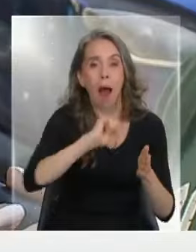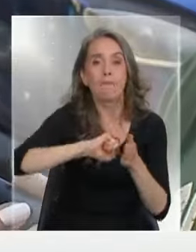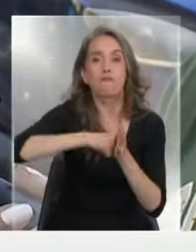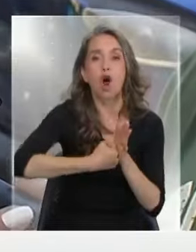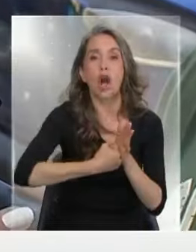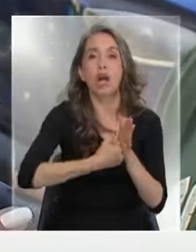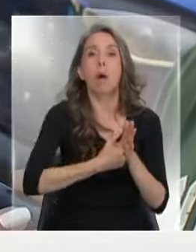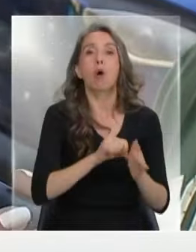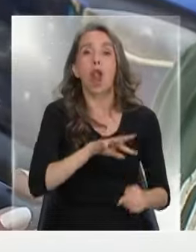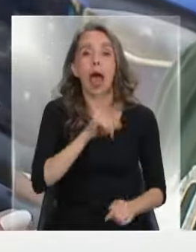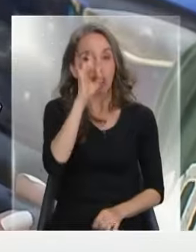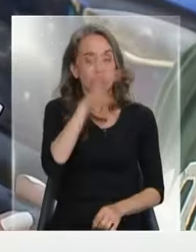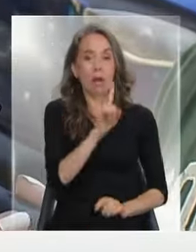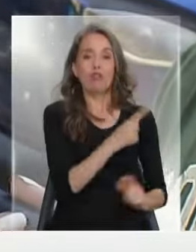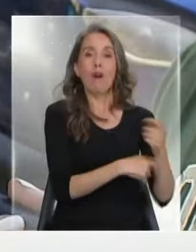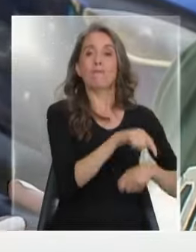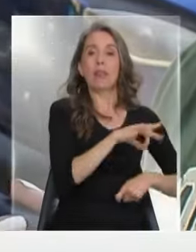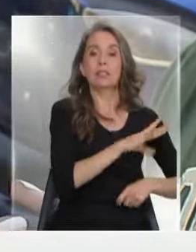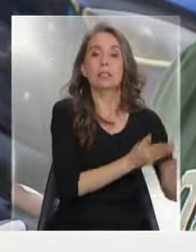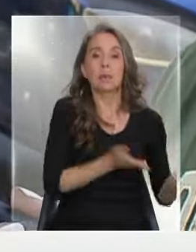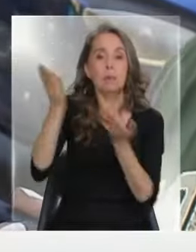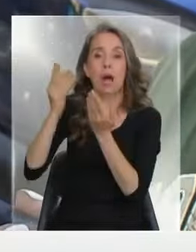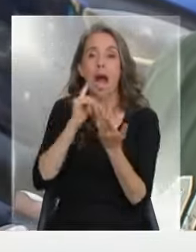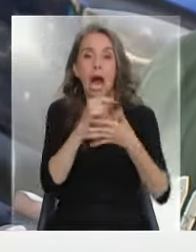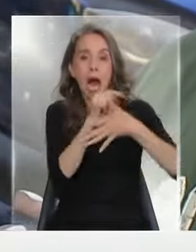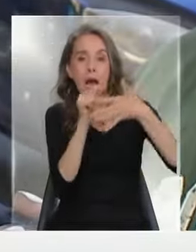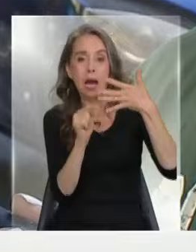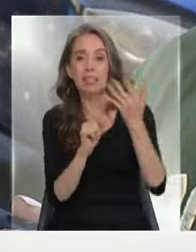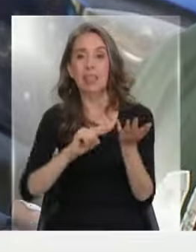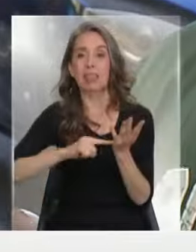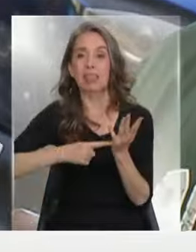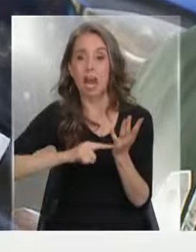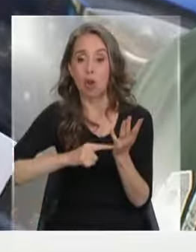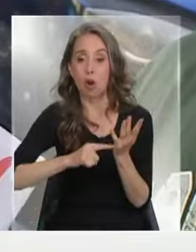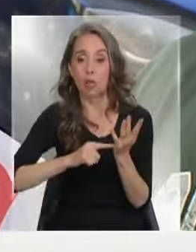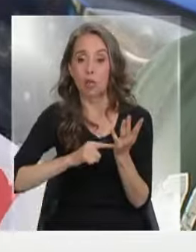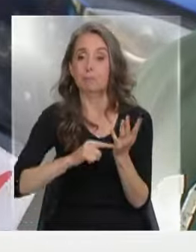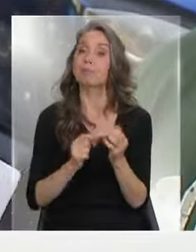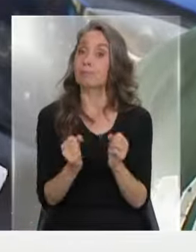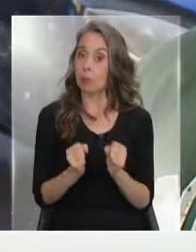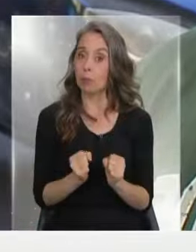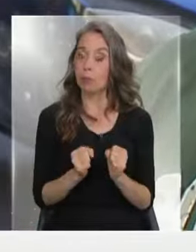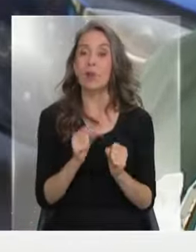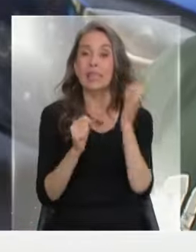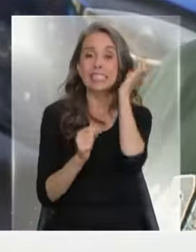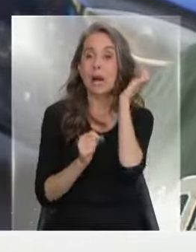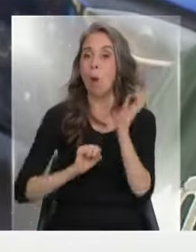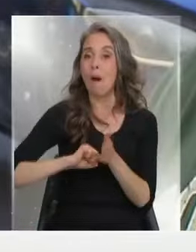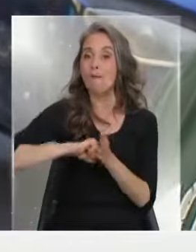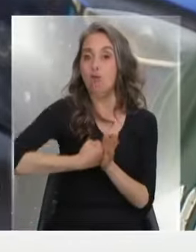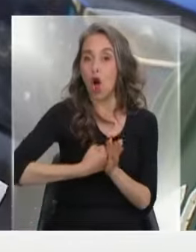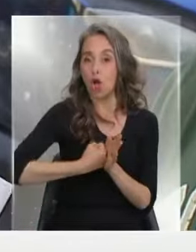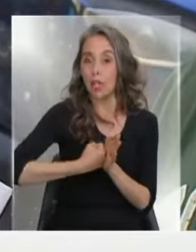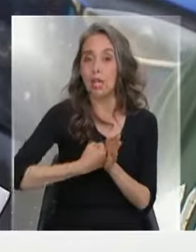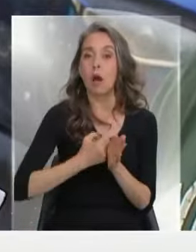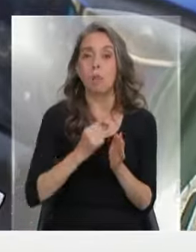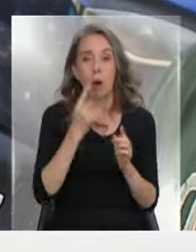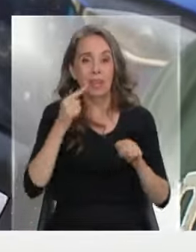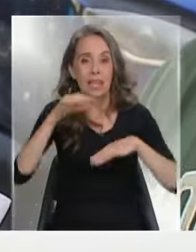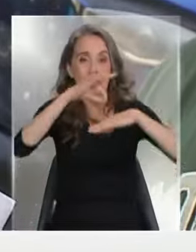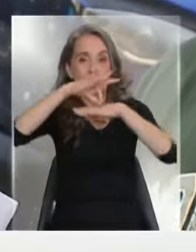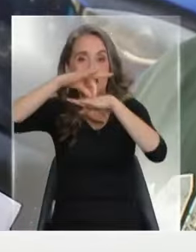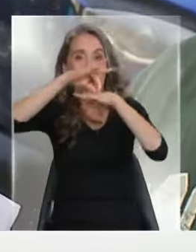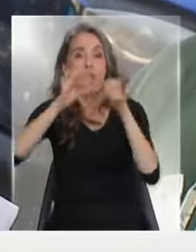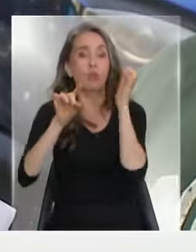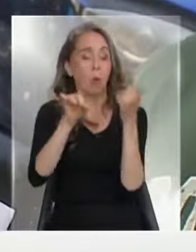Hoy día hay un conjunto de elementos tecnológicos que permiten no solo el bloqueo, sino mecanismos de rastreo